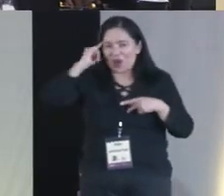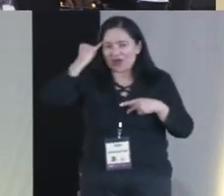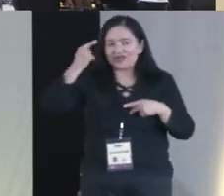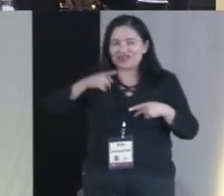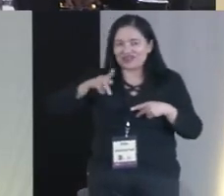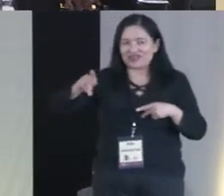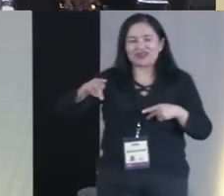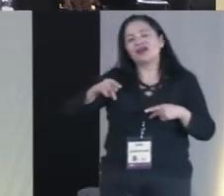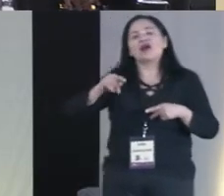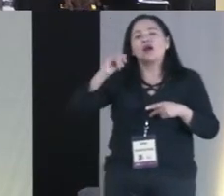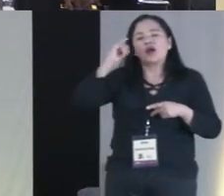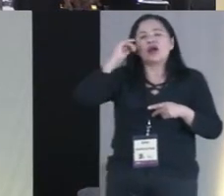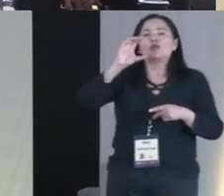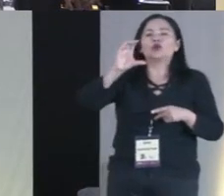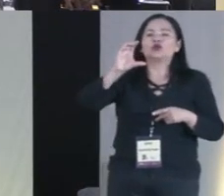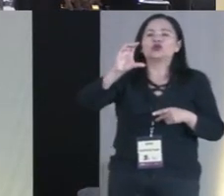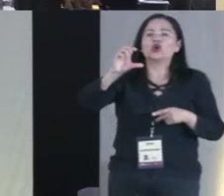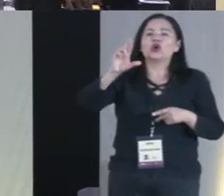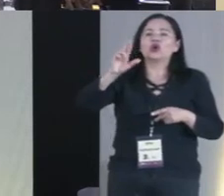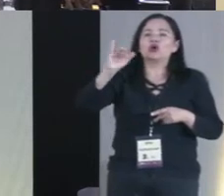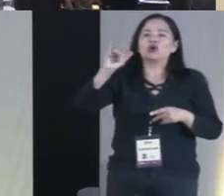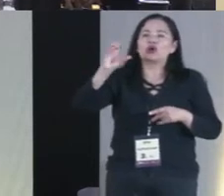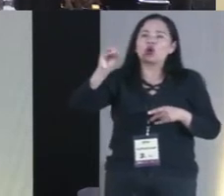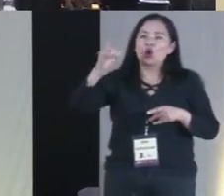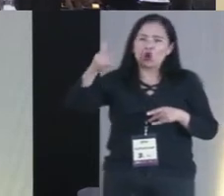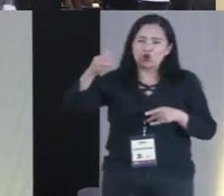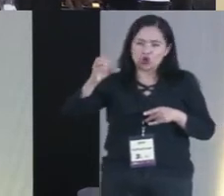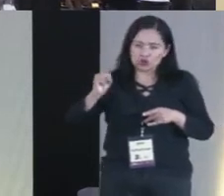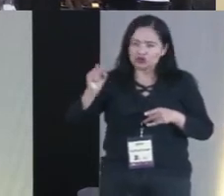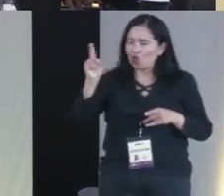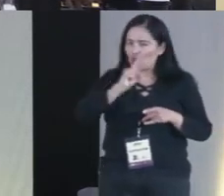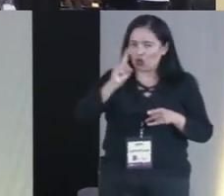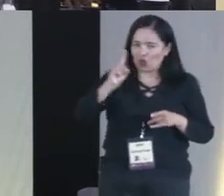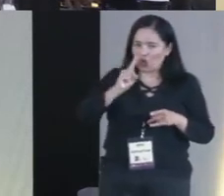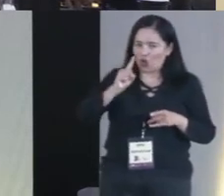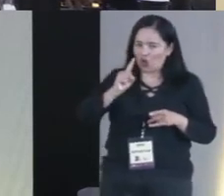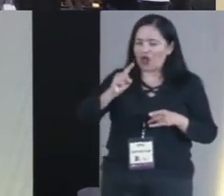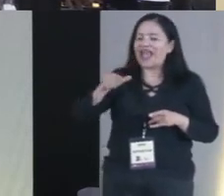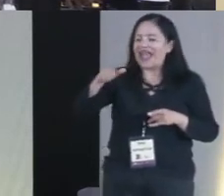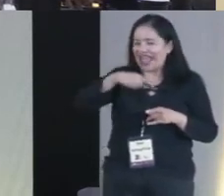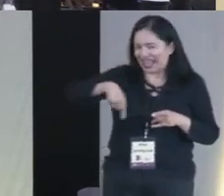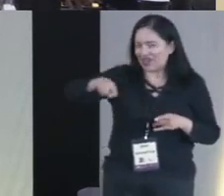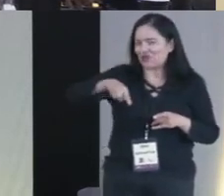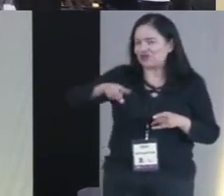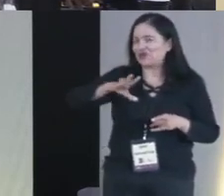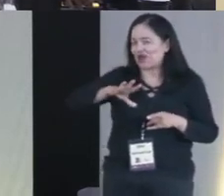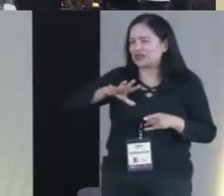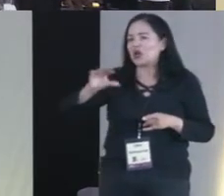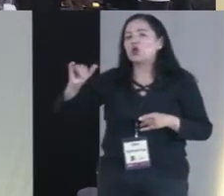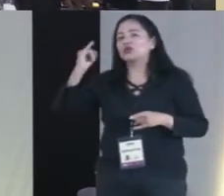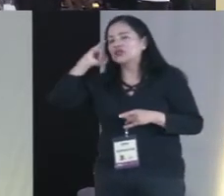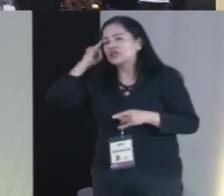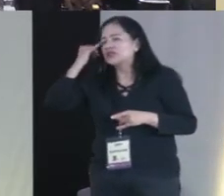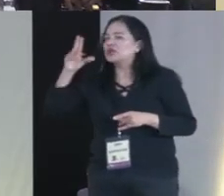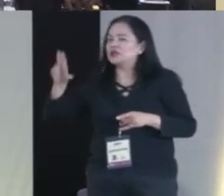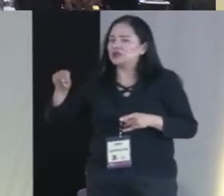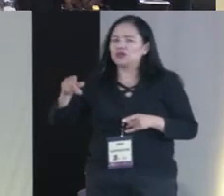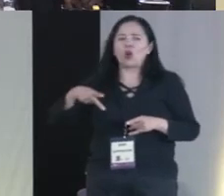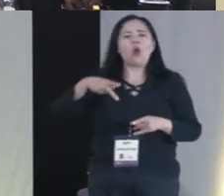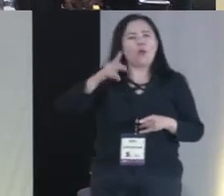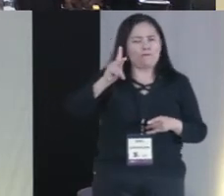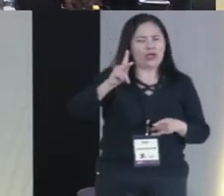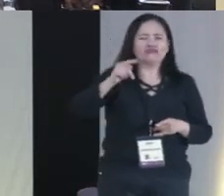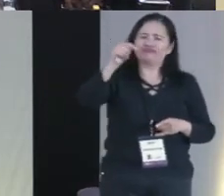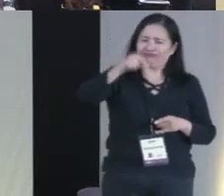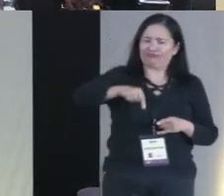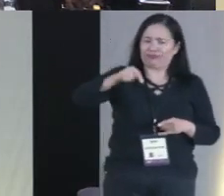no por los grupos indígenas que fueron reprimidos por estos sectores. Y yo sí creo que México sí se puede preciar de ser una buena nación